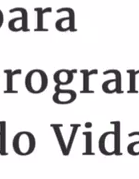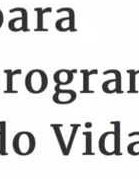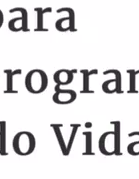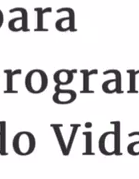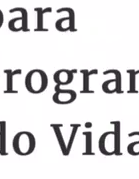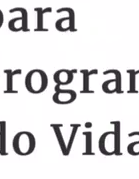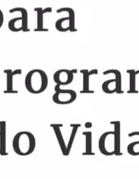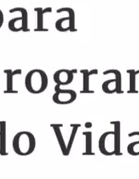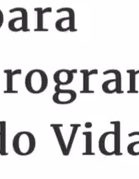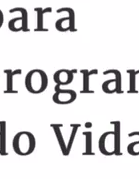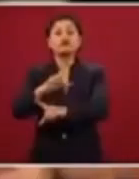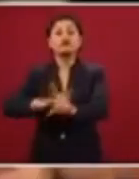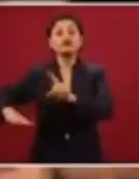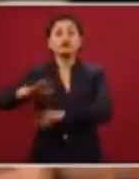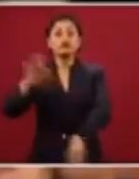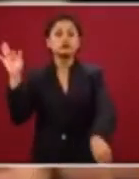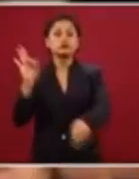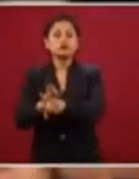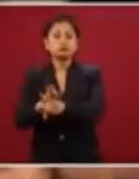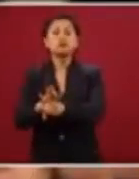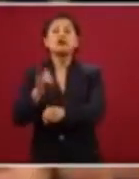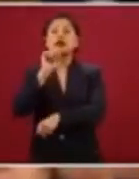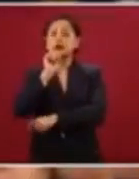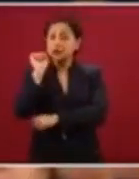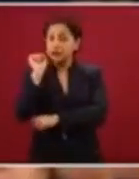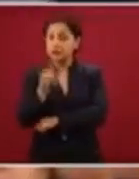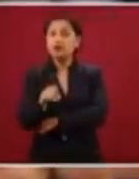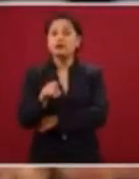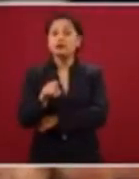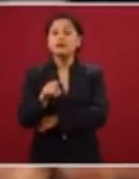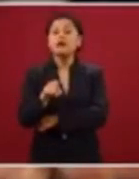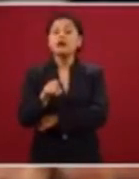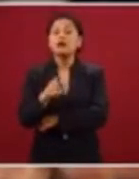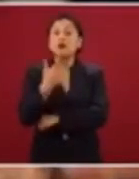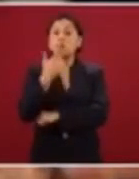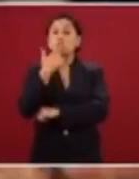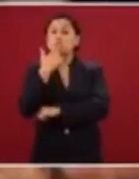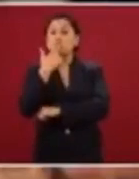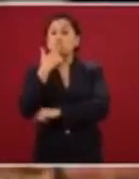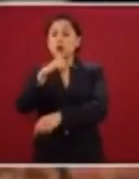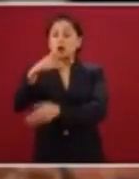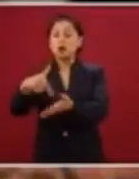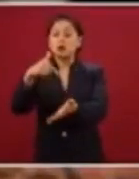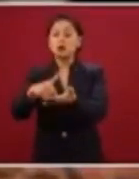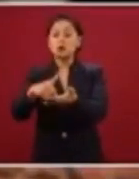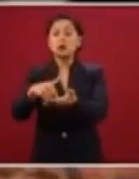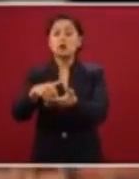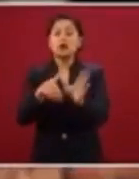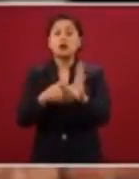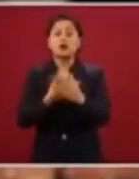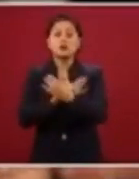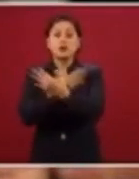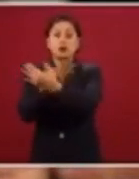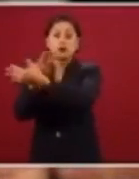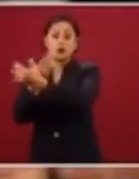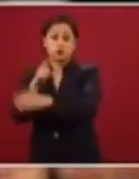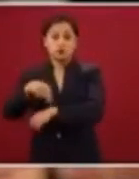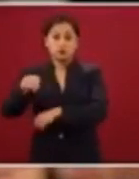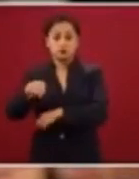protección tanto de sus zonas rurales como de la defensa de los santuarios de la Mariposa Monarca. Entonces, me gustaría preguntarle si su